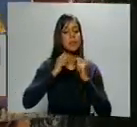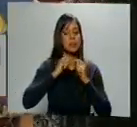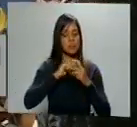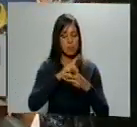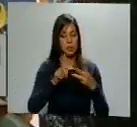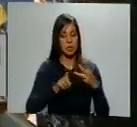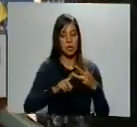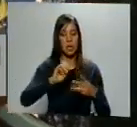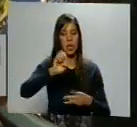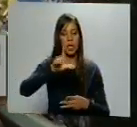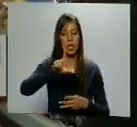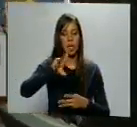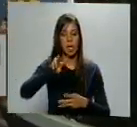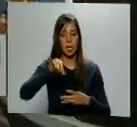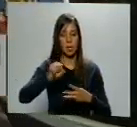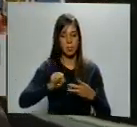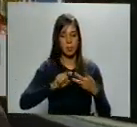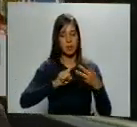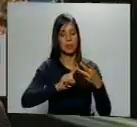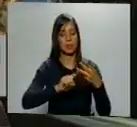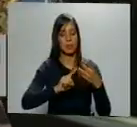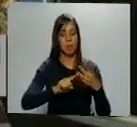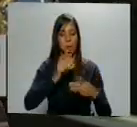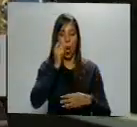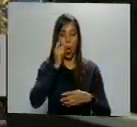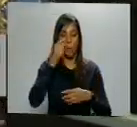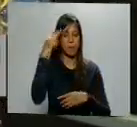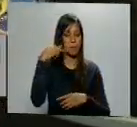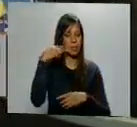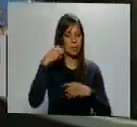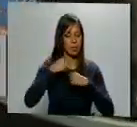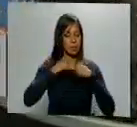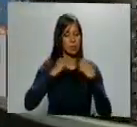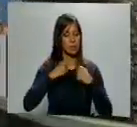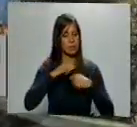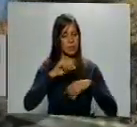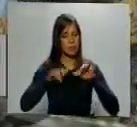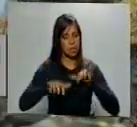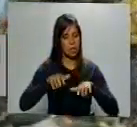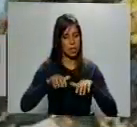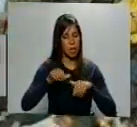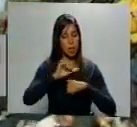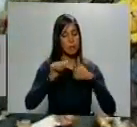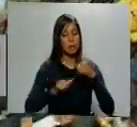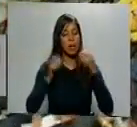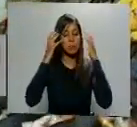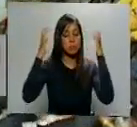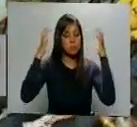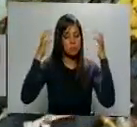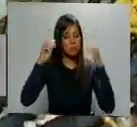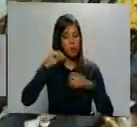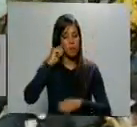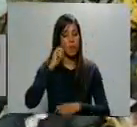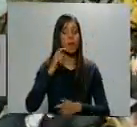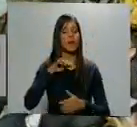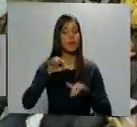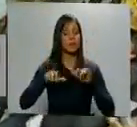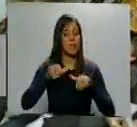segundo vicepresidente, Fidel Ernesto Vázquez, secretario, y Carolis Pérez, subsecretaria. Es todo,